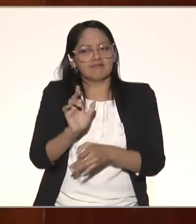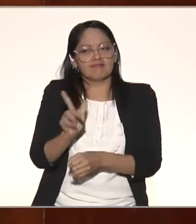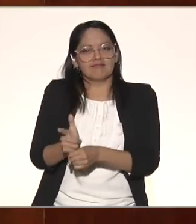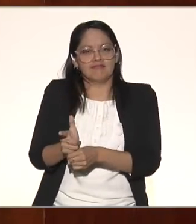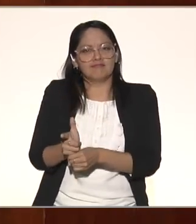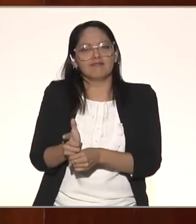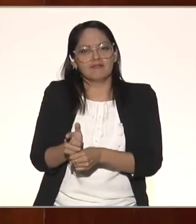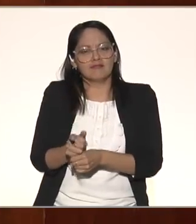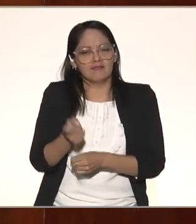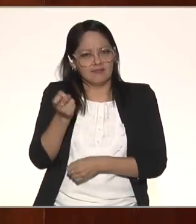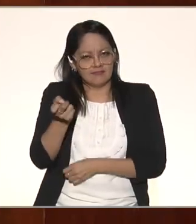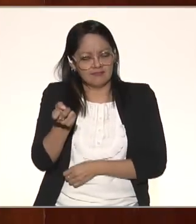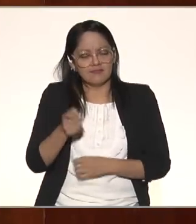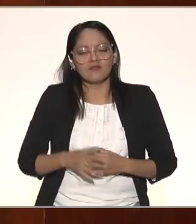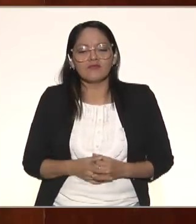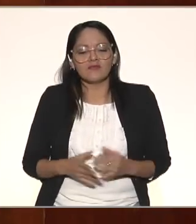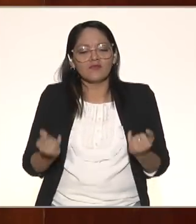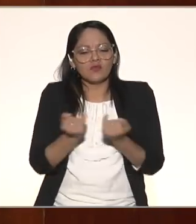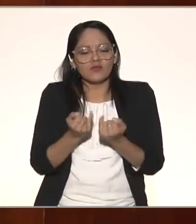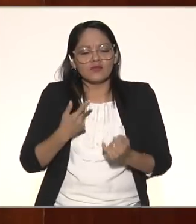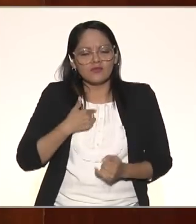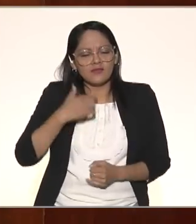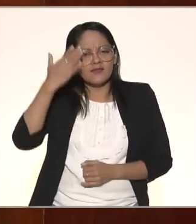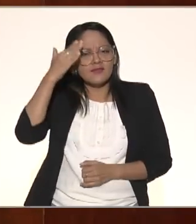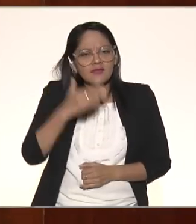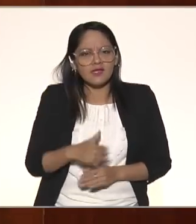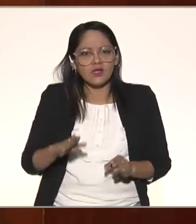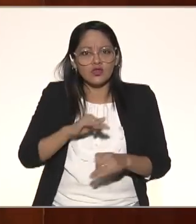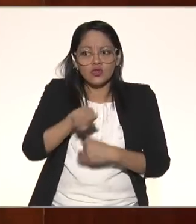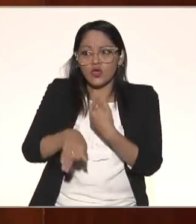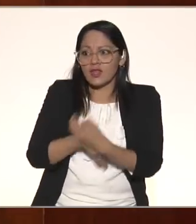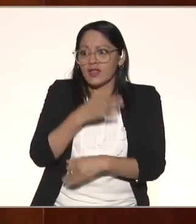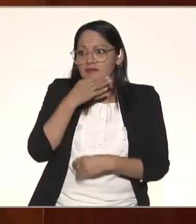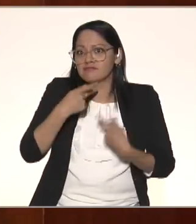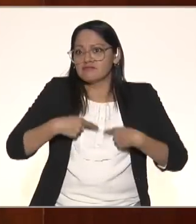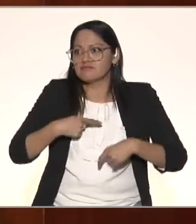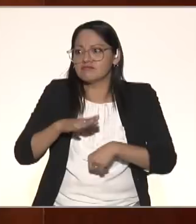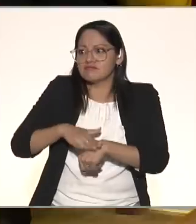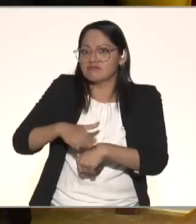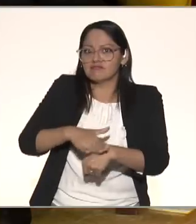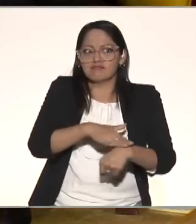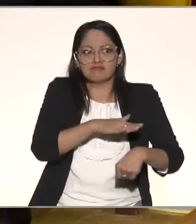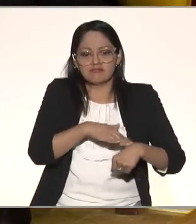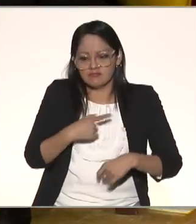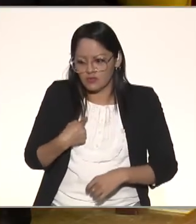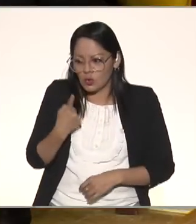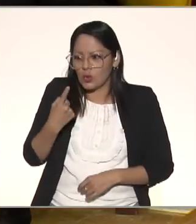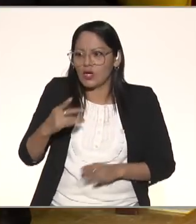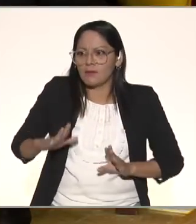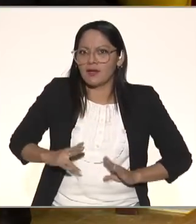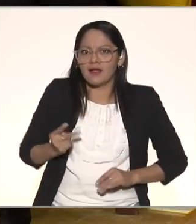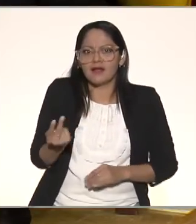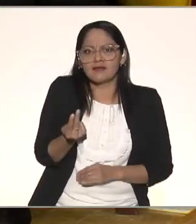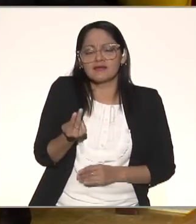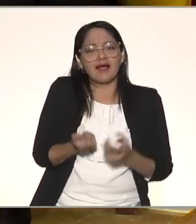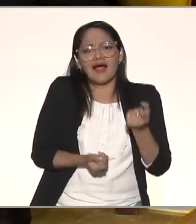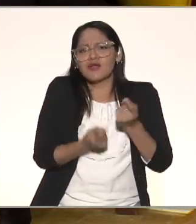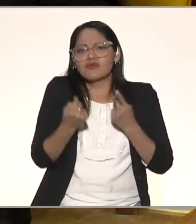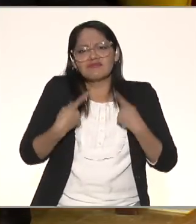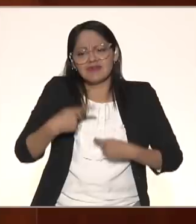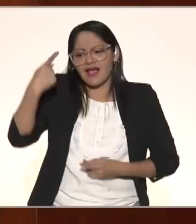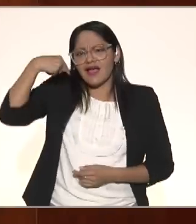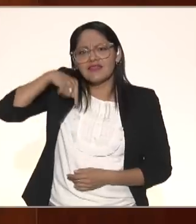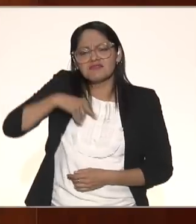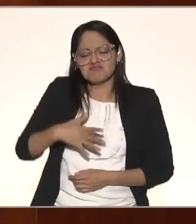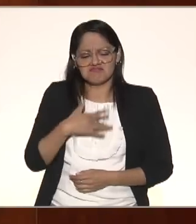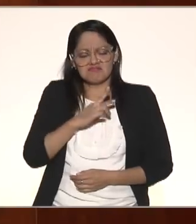esto y saber que no todo mundo tiene un llamado a la pareja. Hay personas que están llamadas a la soltería